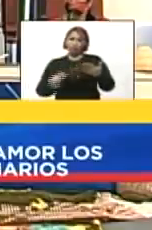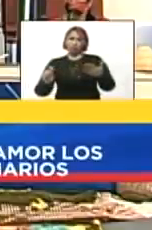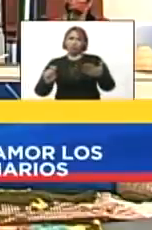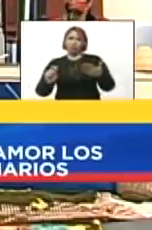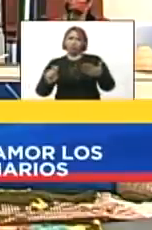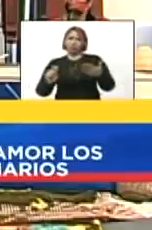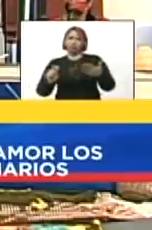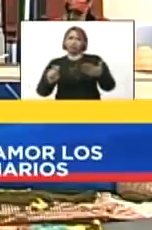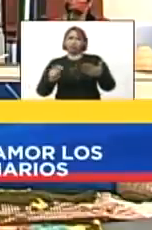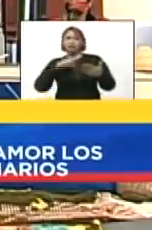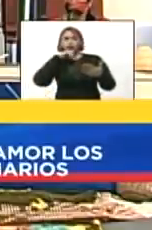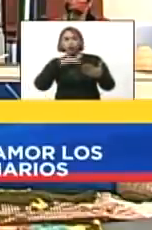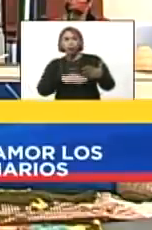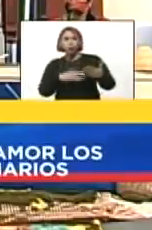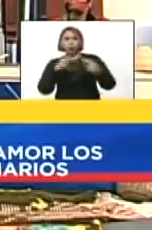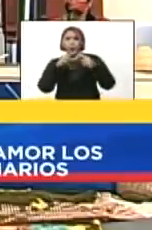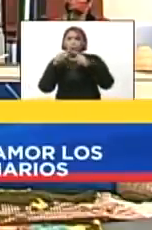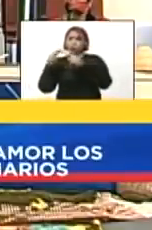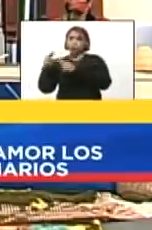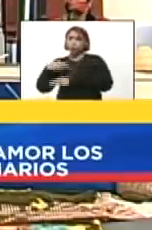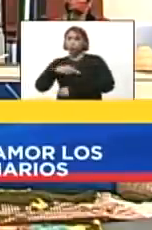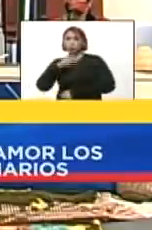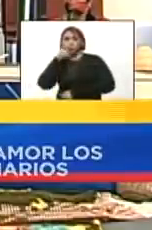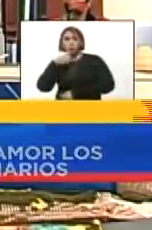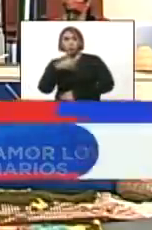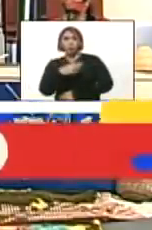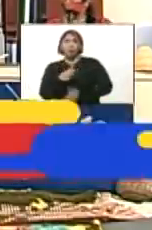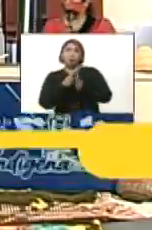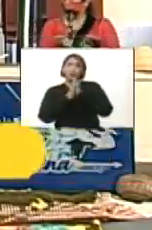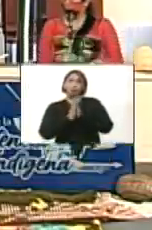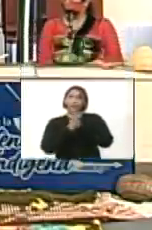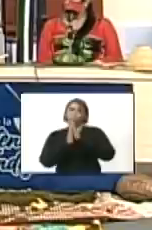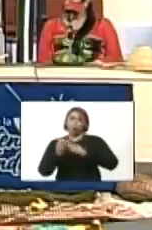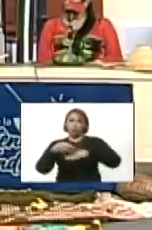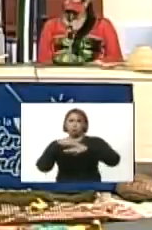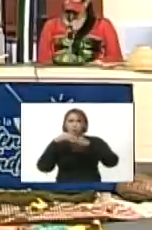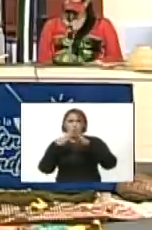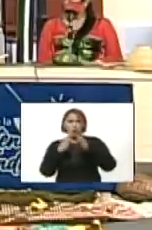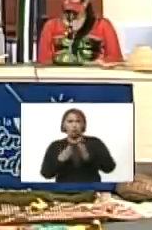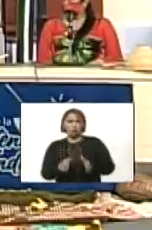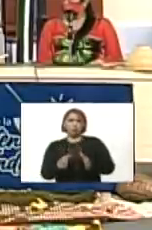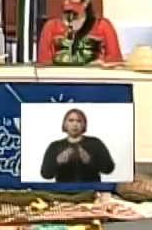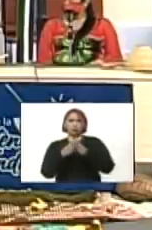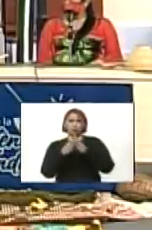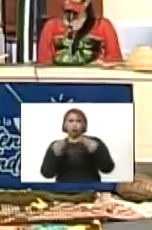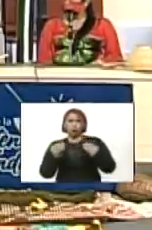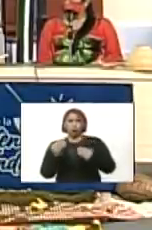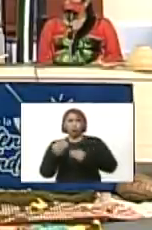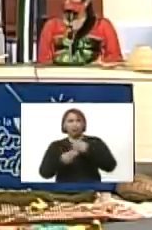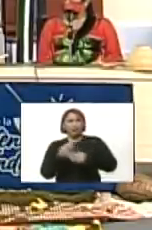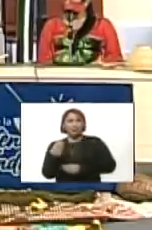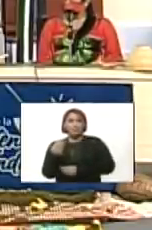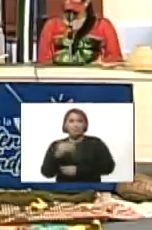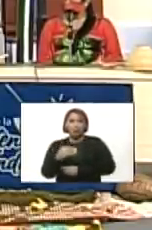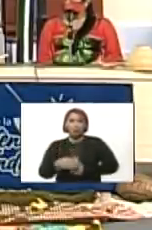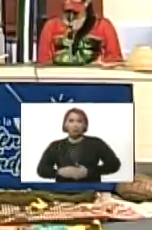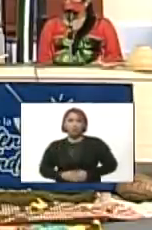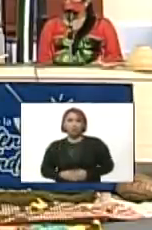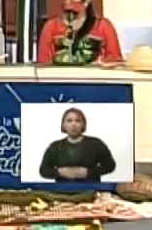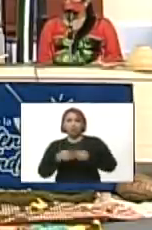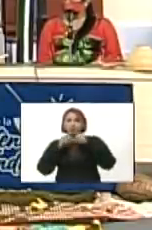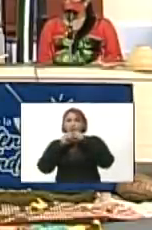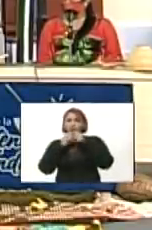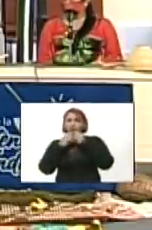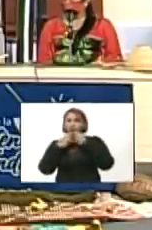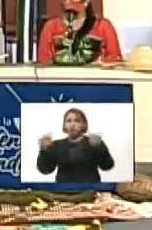pueblo. Señora ministra, señores viceministros, hay que hacer mucho más por la difusión